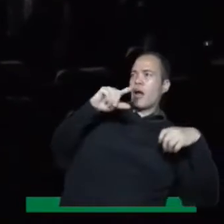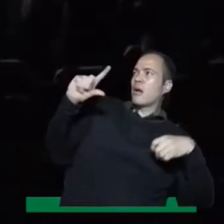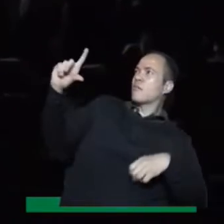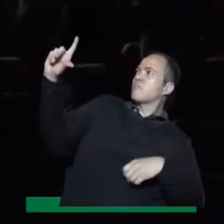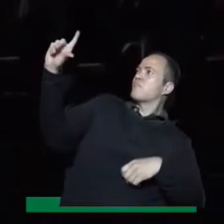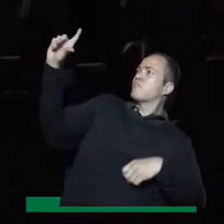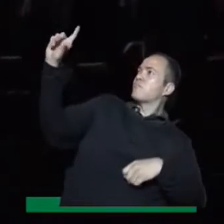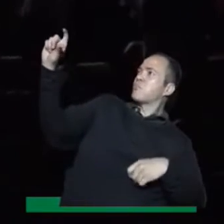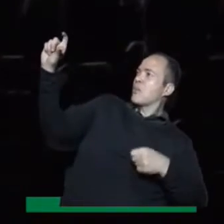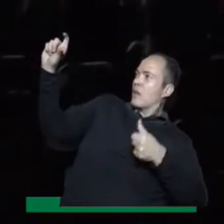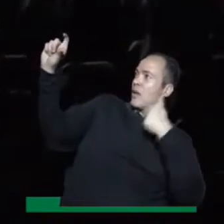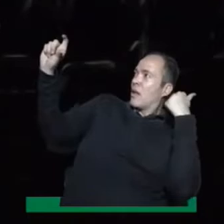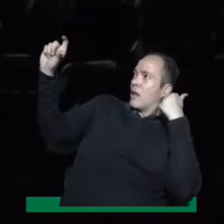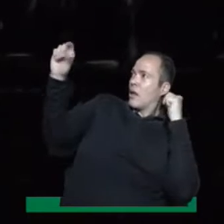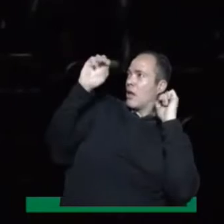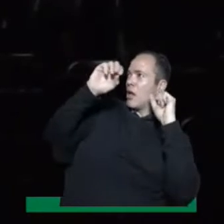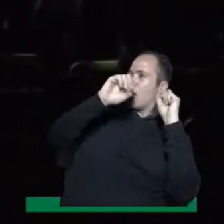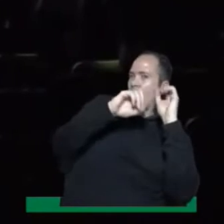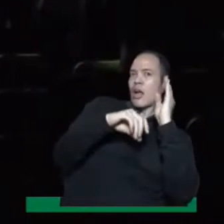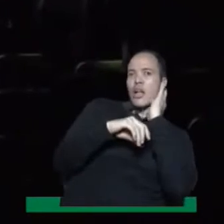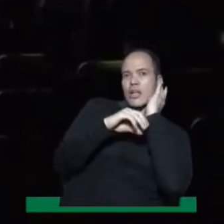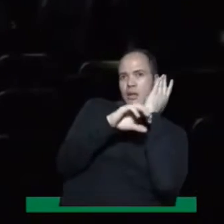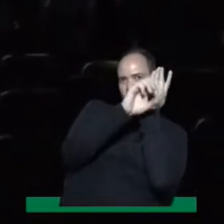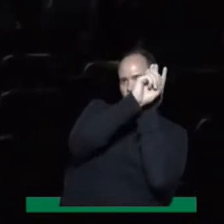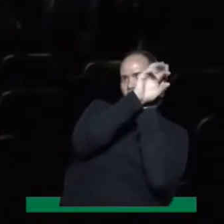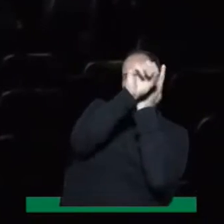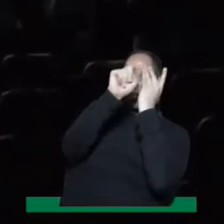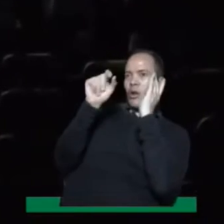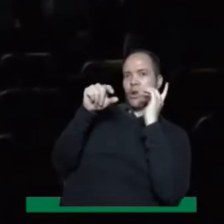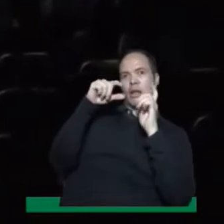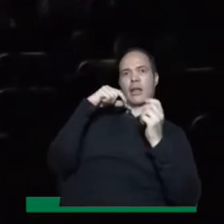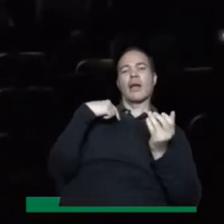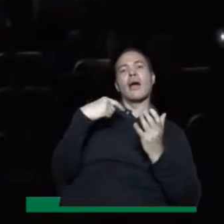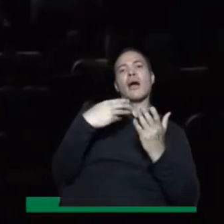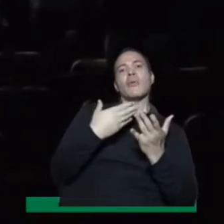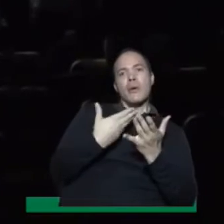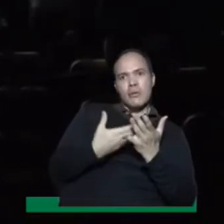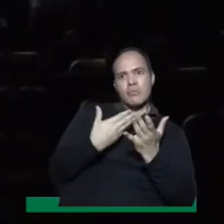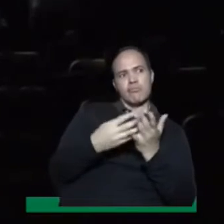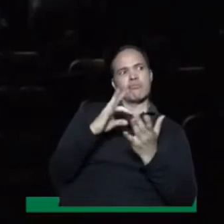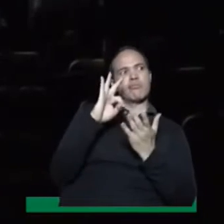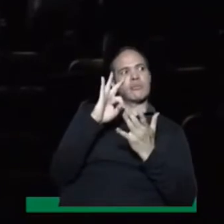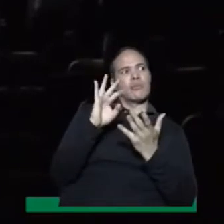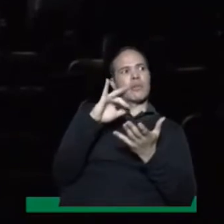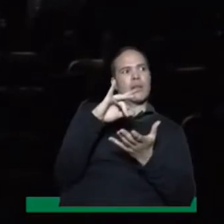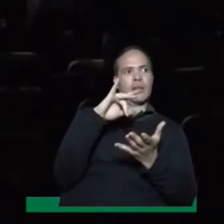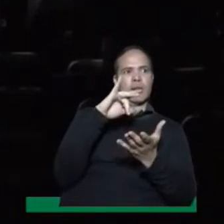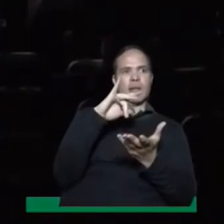Medellín, estuvimos de visita conociendo todas estas experiencias.